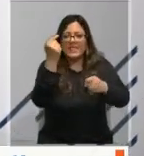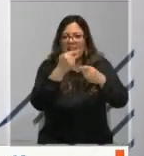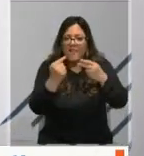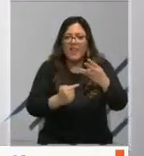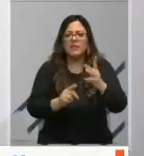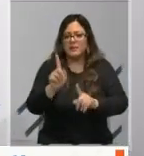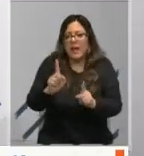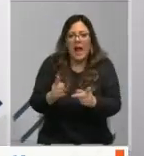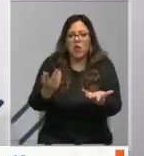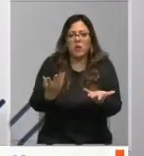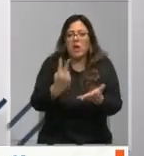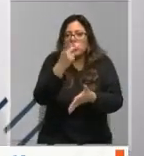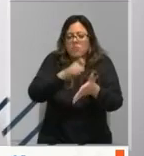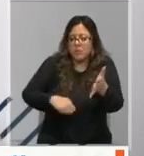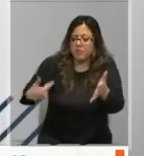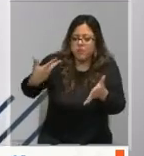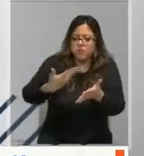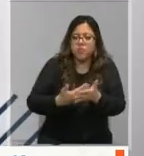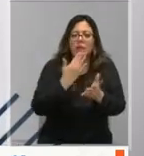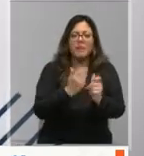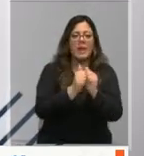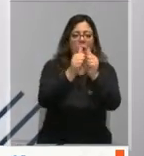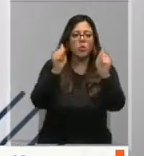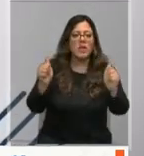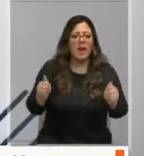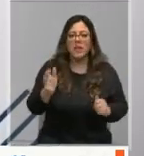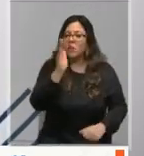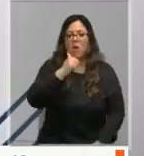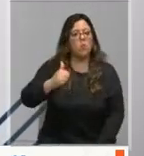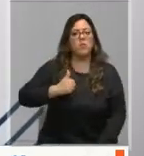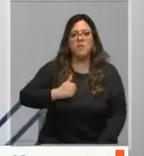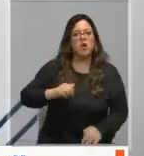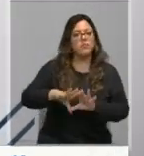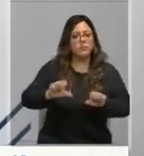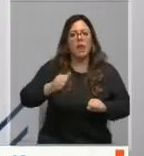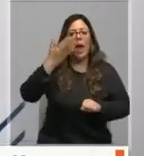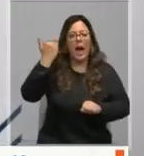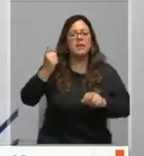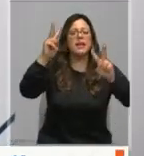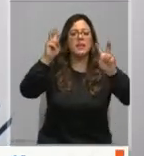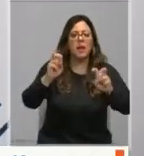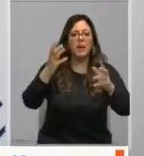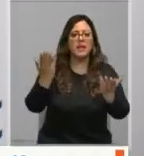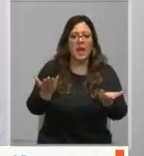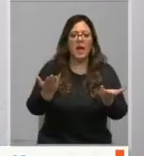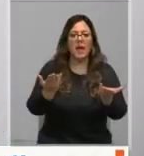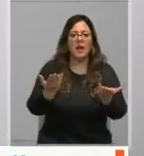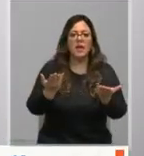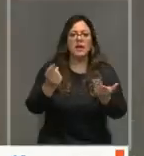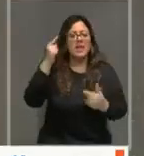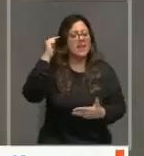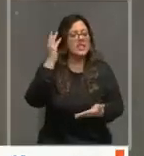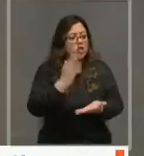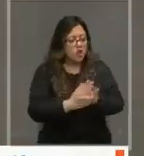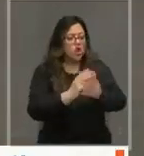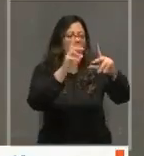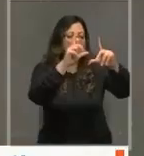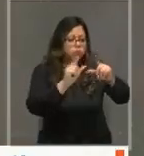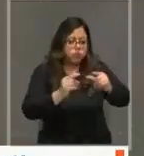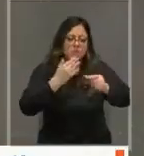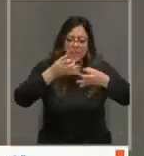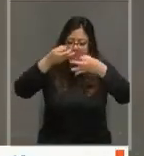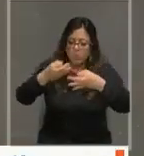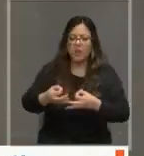2 meses. Eso sumado que las autoridades no han cumplido con lo que se comprometieron en cuanto a las medidas de mitigación y de seguridad. Al